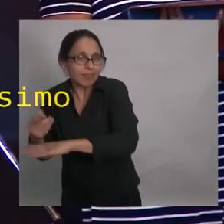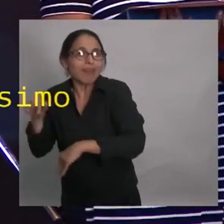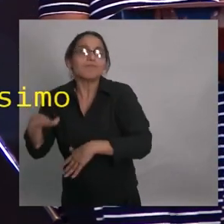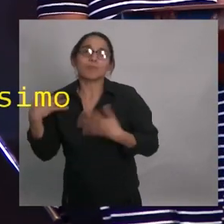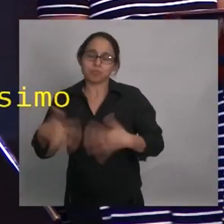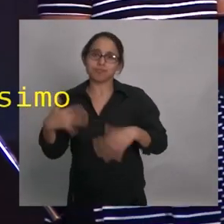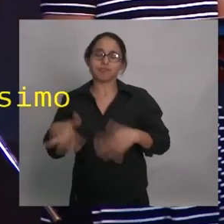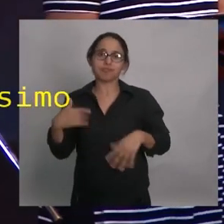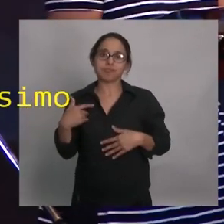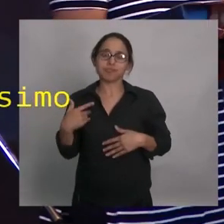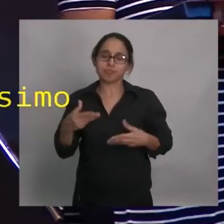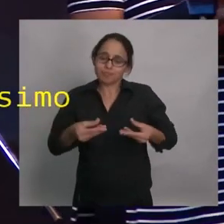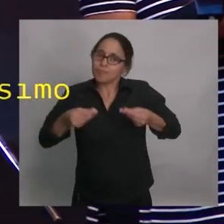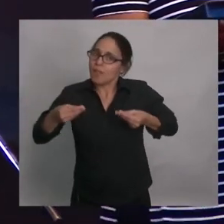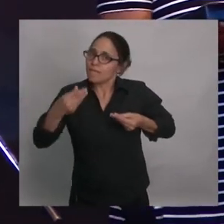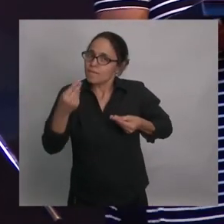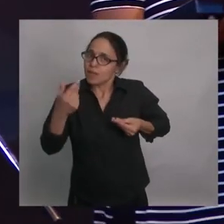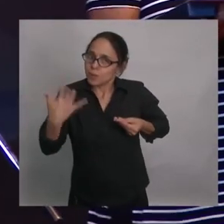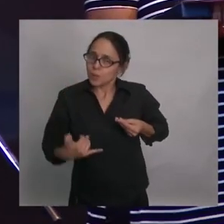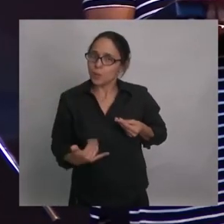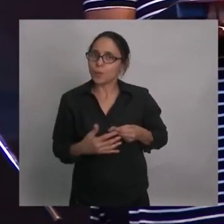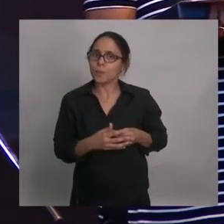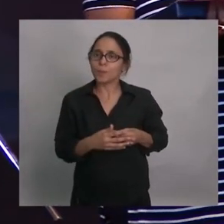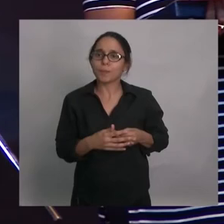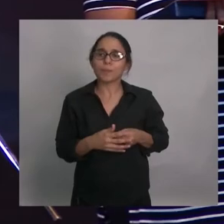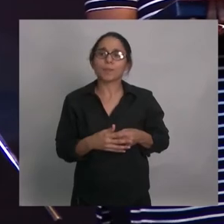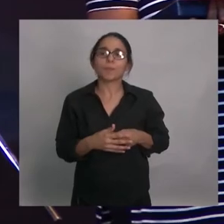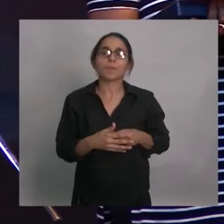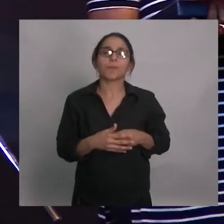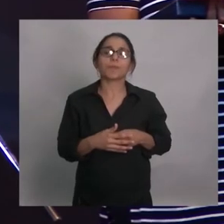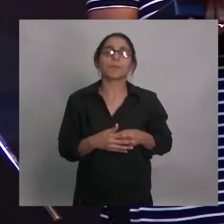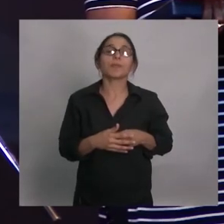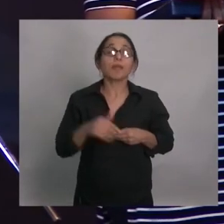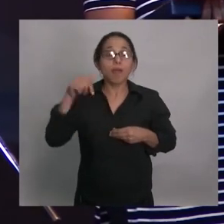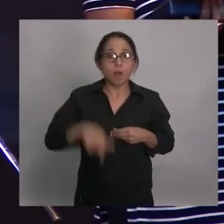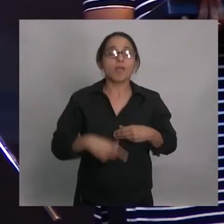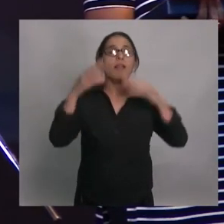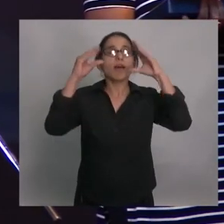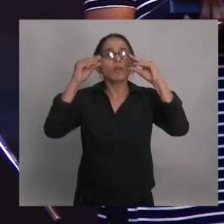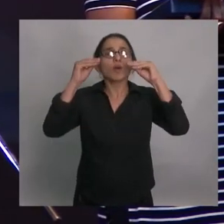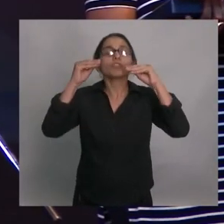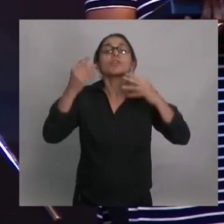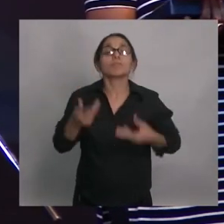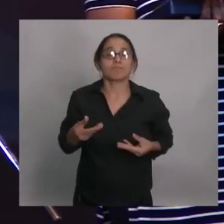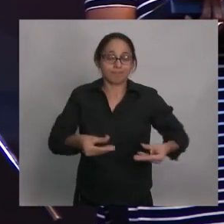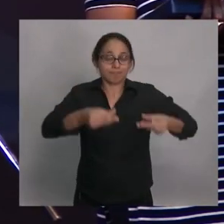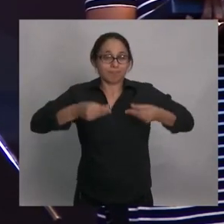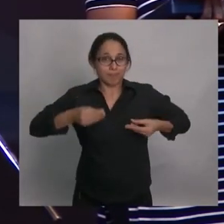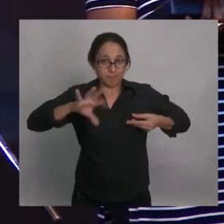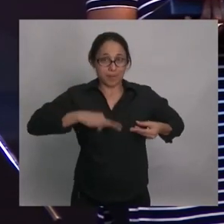oxfam en el mundo tonight i'm all the world in the memory